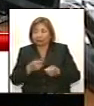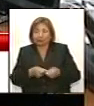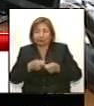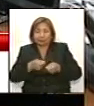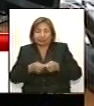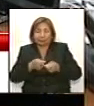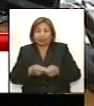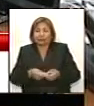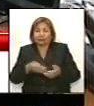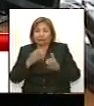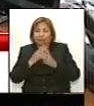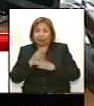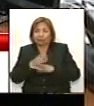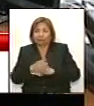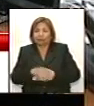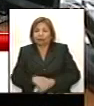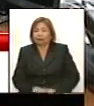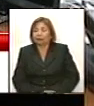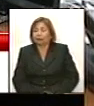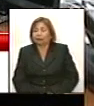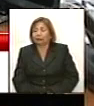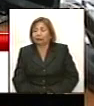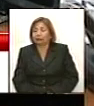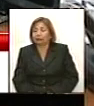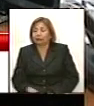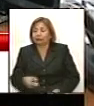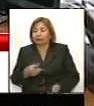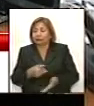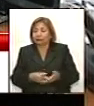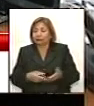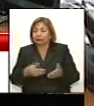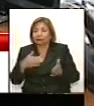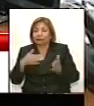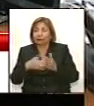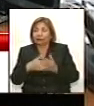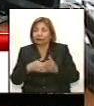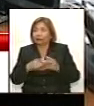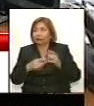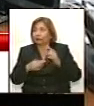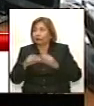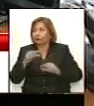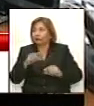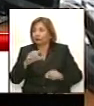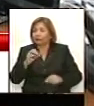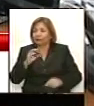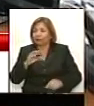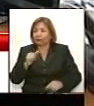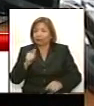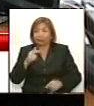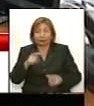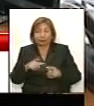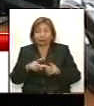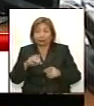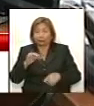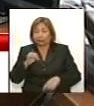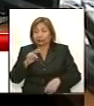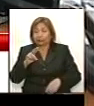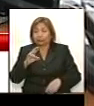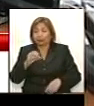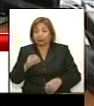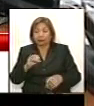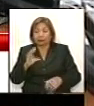morir en que se introduzca y se introdujo, que es la posibilidad de evitar la geolocalización de números en el marco del decreto